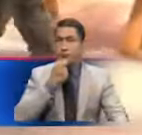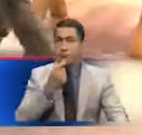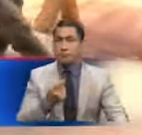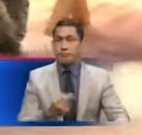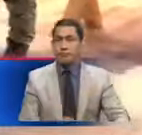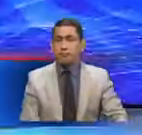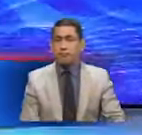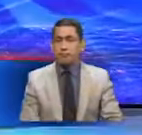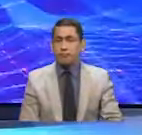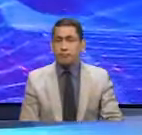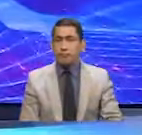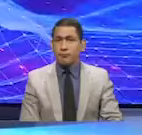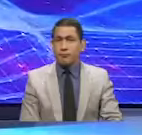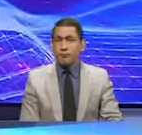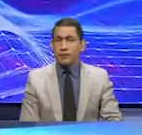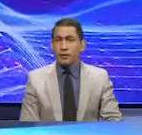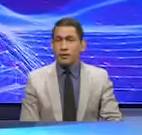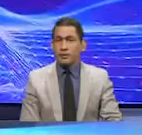Televisión.